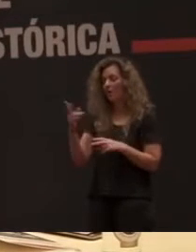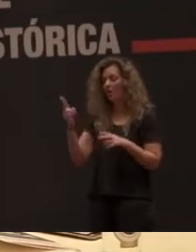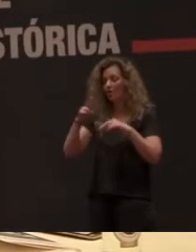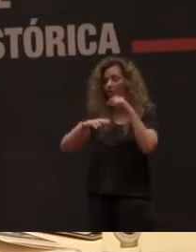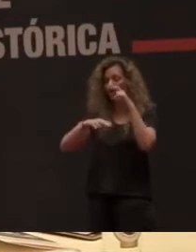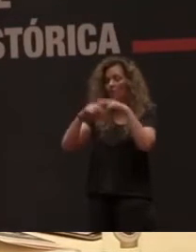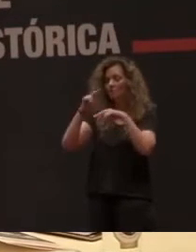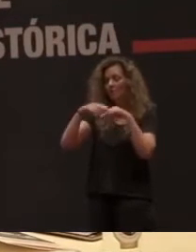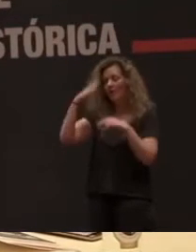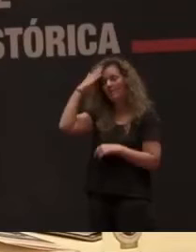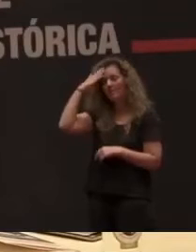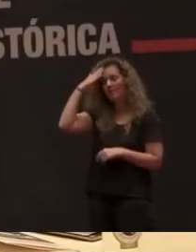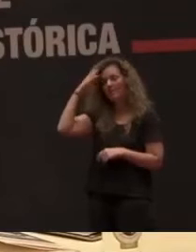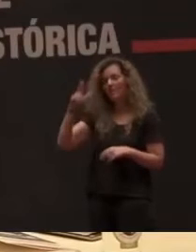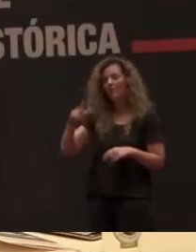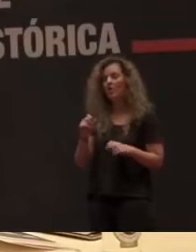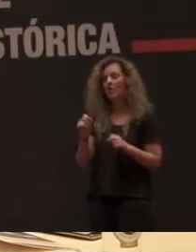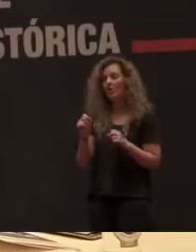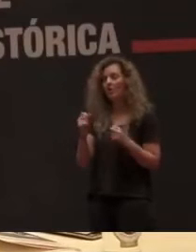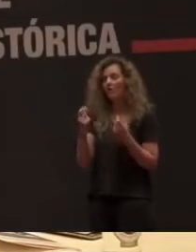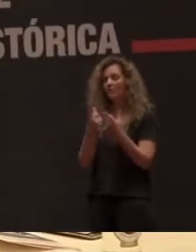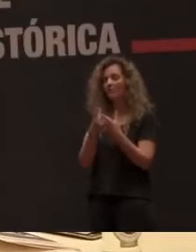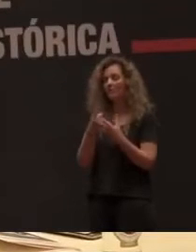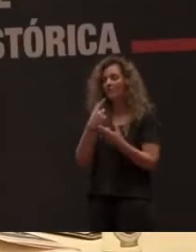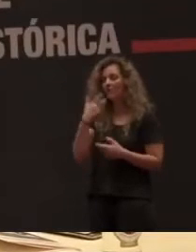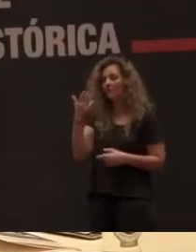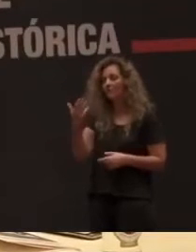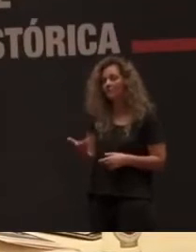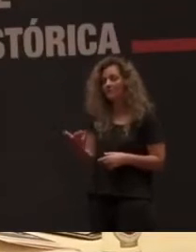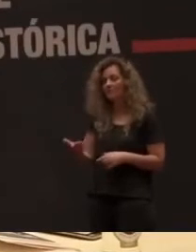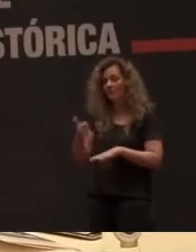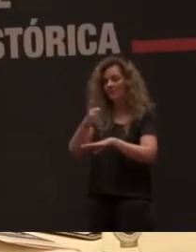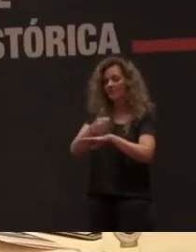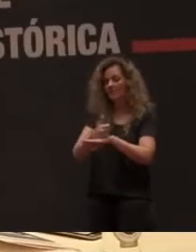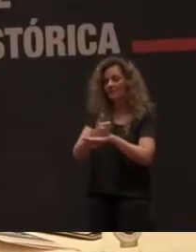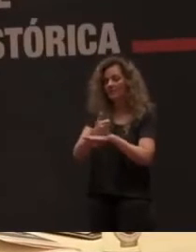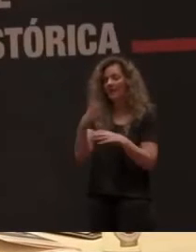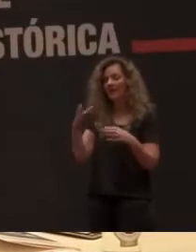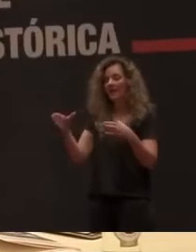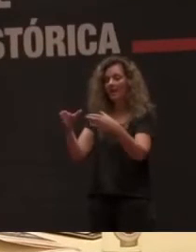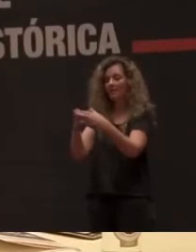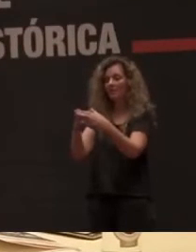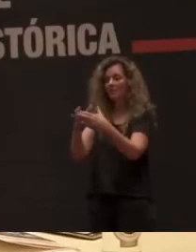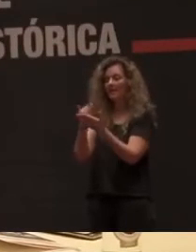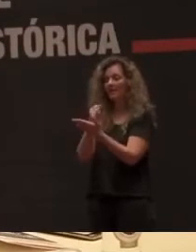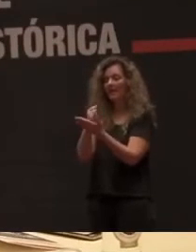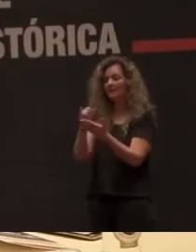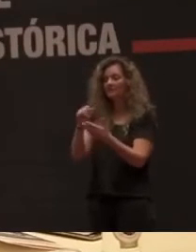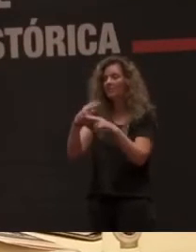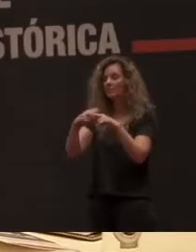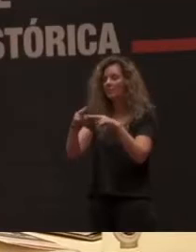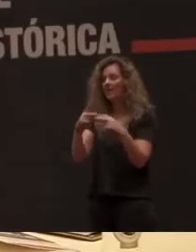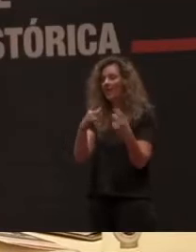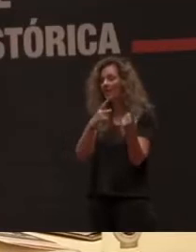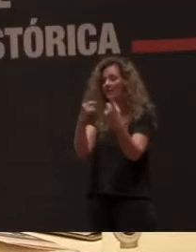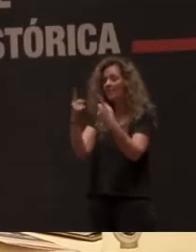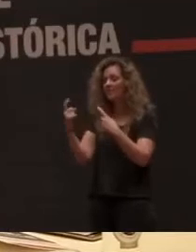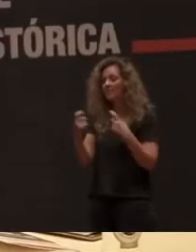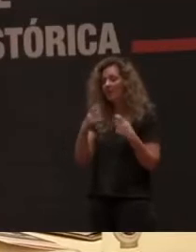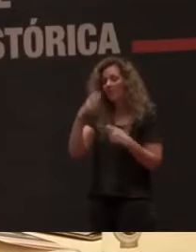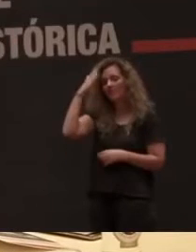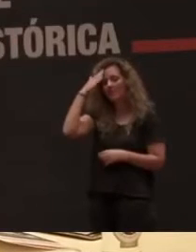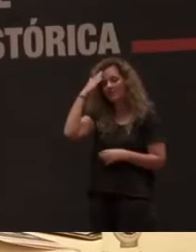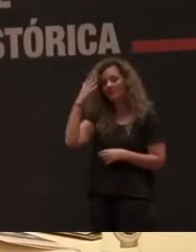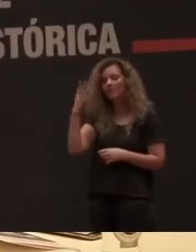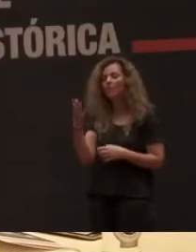social convente, conveniente, convertirse en un elemento central de la praxis política. Que a súa necesidade, esa necesidade de unha